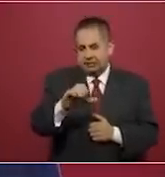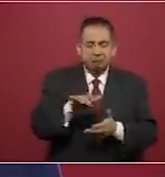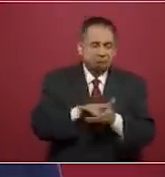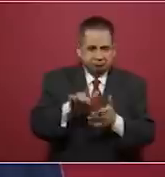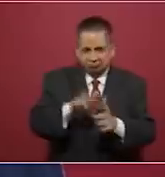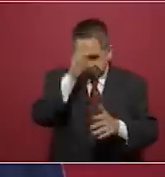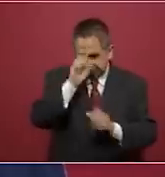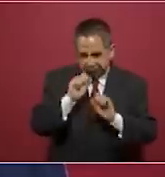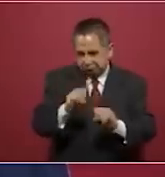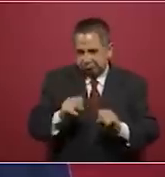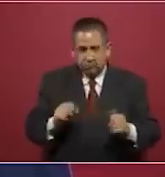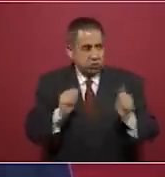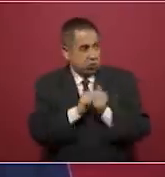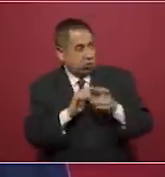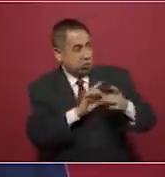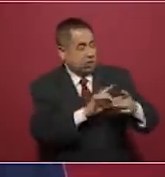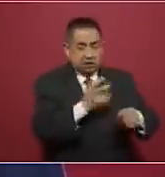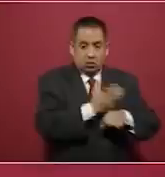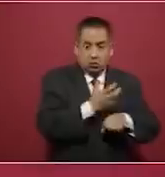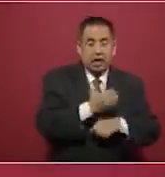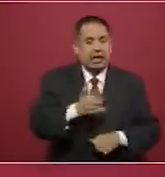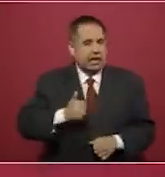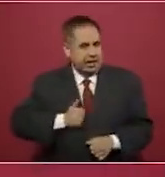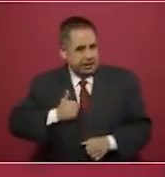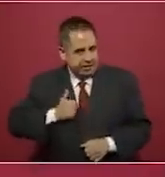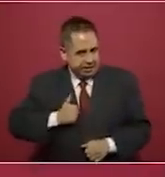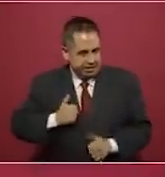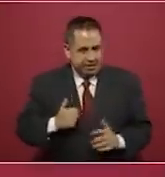comercio con eeuu y con canadá